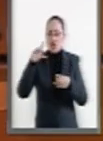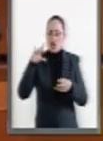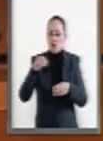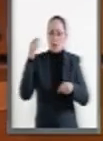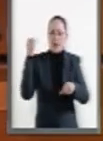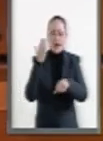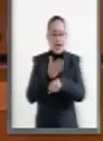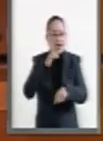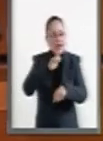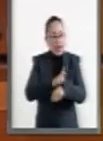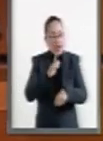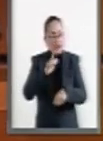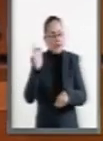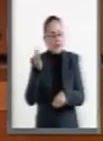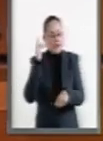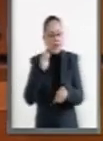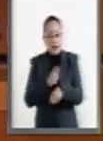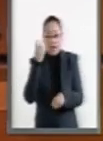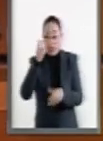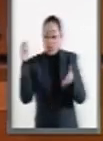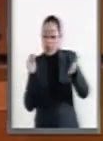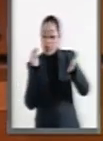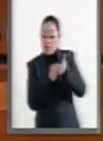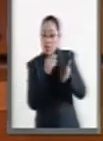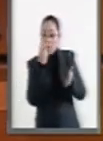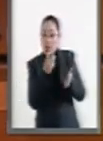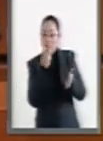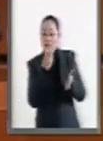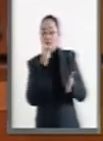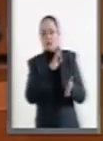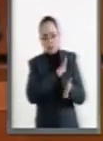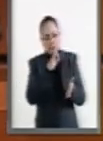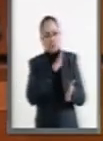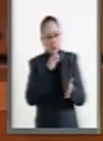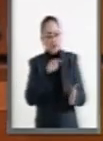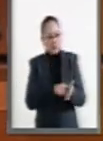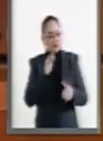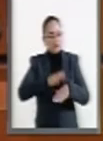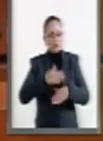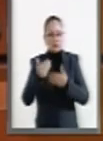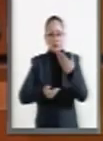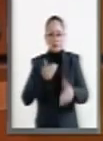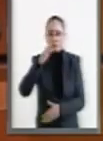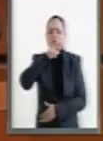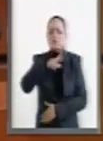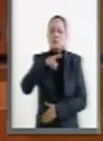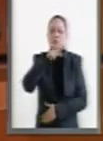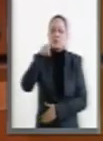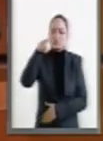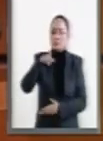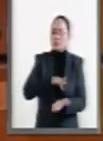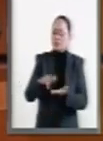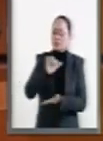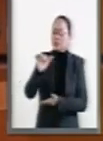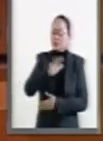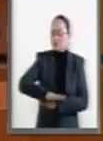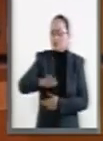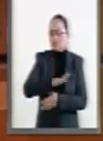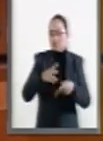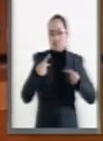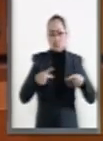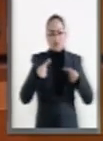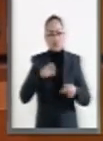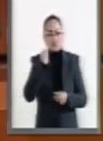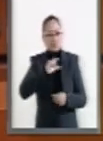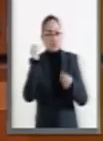de prevenir y tipificar este delito para hacer más eficiente los servicios de auxilio y de apoyo a la población y sancionar